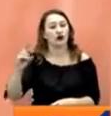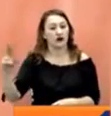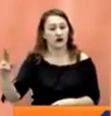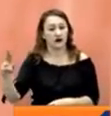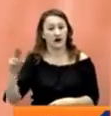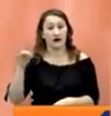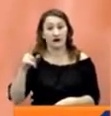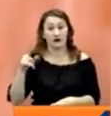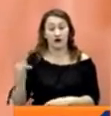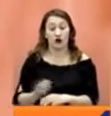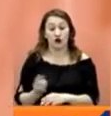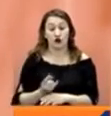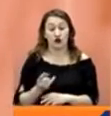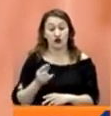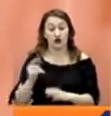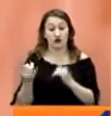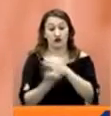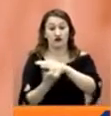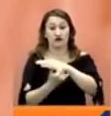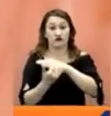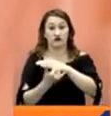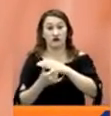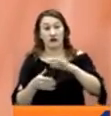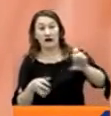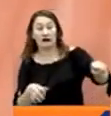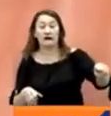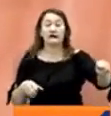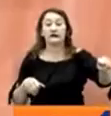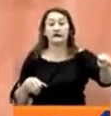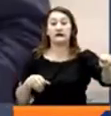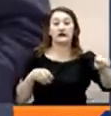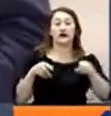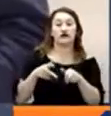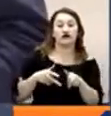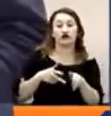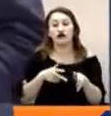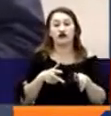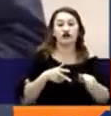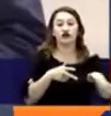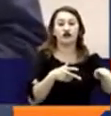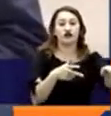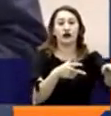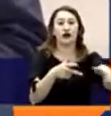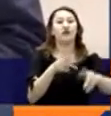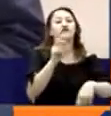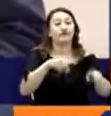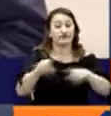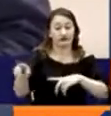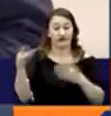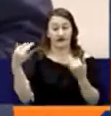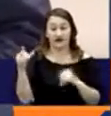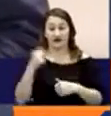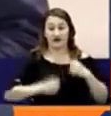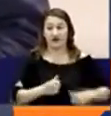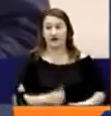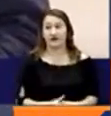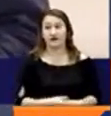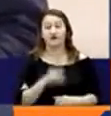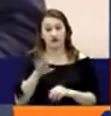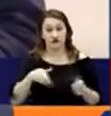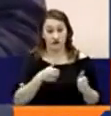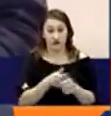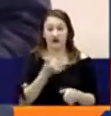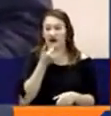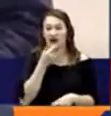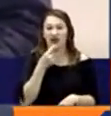para remolcarse. Varios han resultado heridos de gravedad. John López, ¿qué tal? Muy buenas tardes. Usted le hizo seguimiento al tema y hoy habló con los conductores.